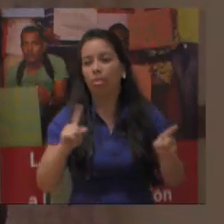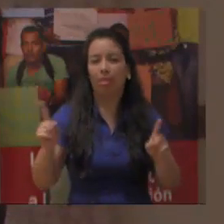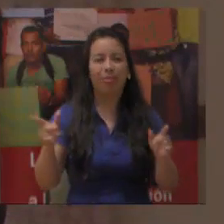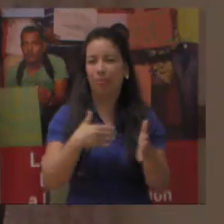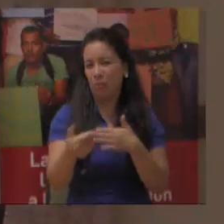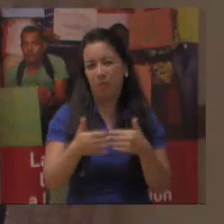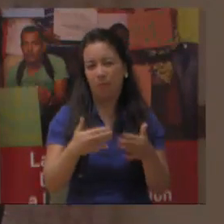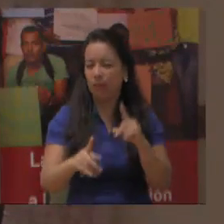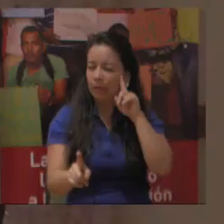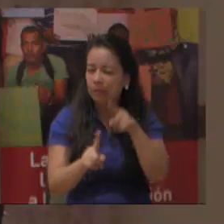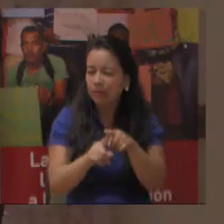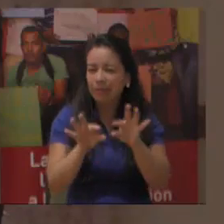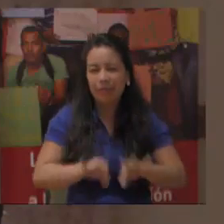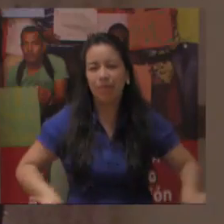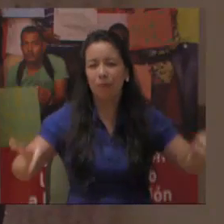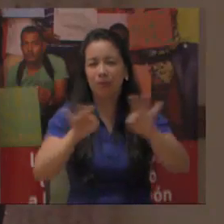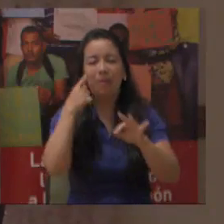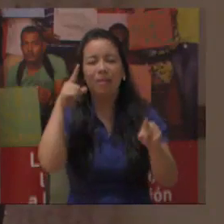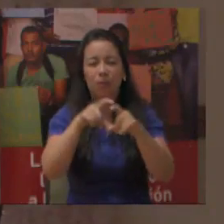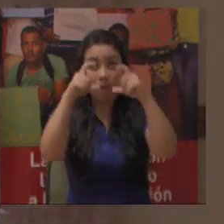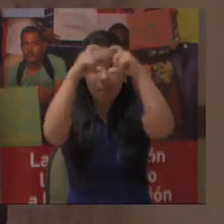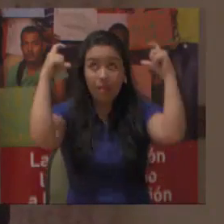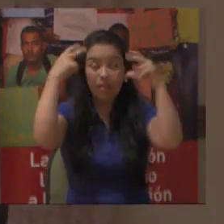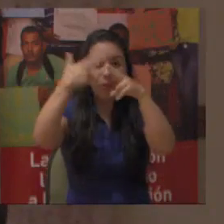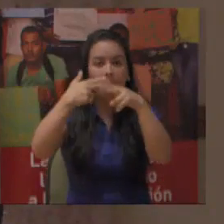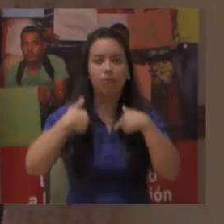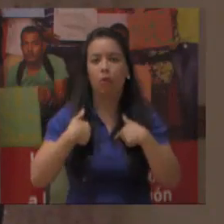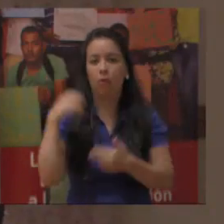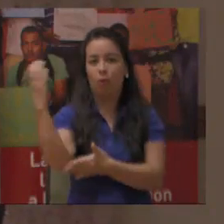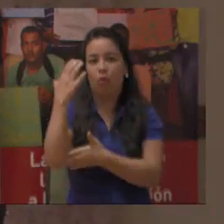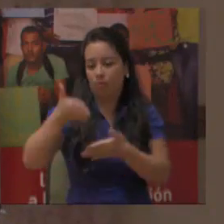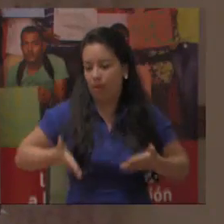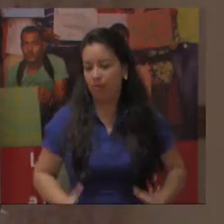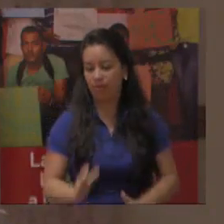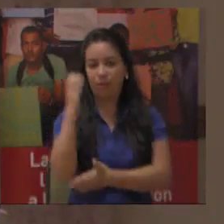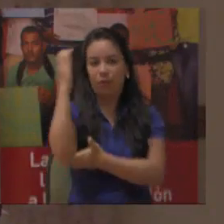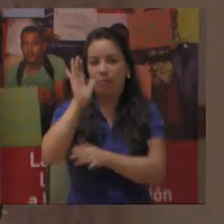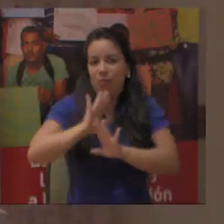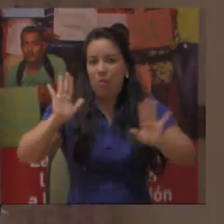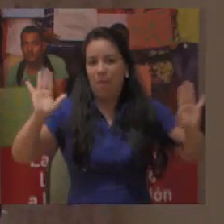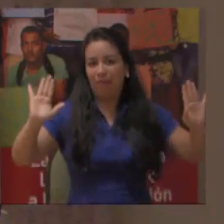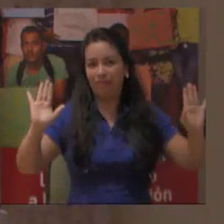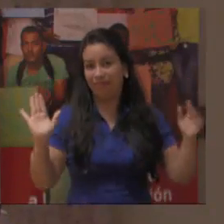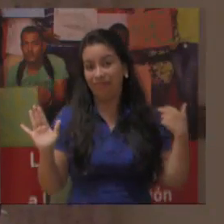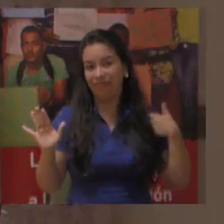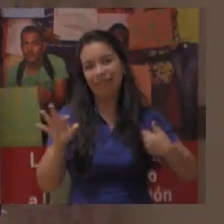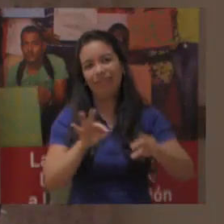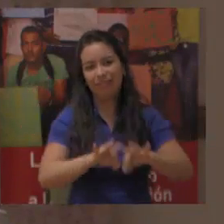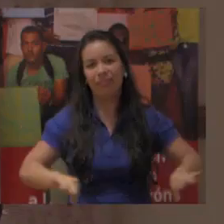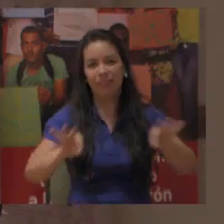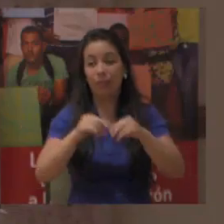único rótulo que hoy merece la pena es decir, yo soy colombiano. Y cuando, si es el único rótulo que